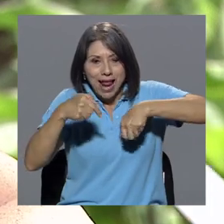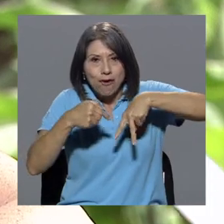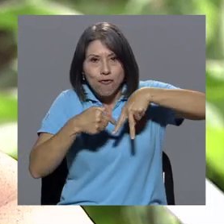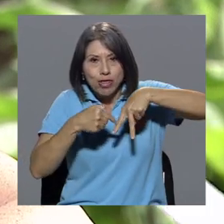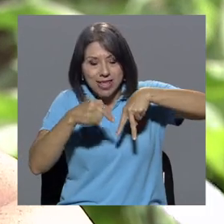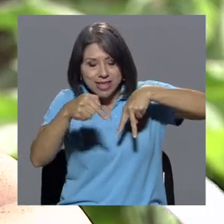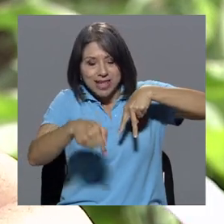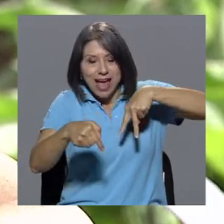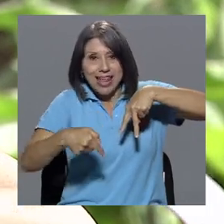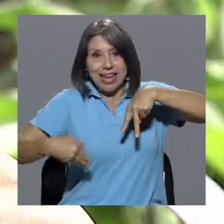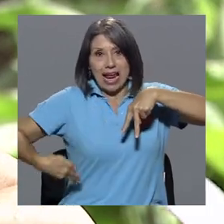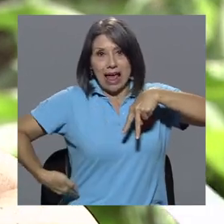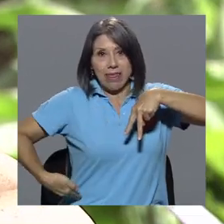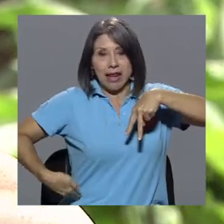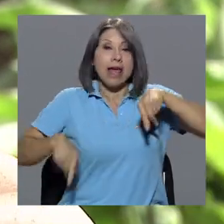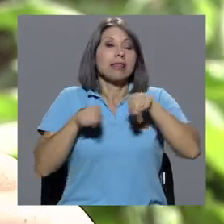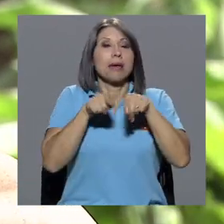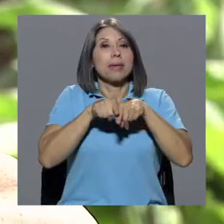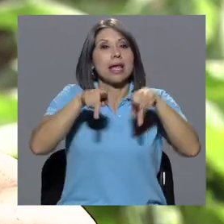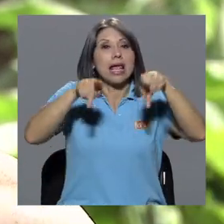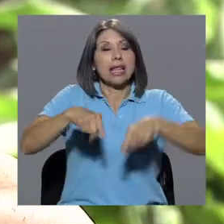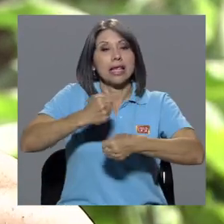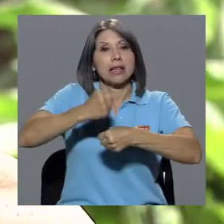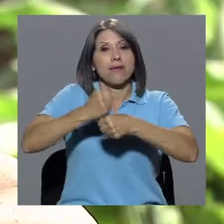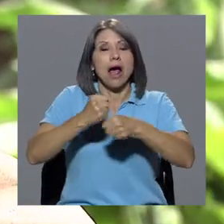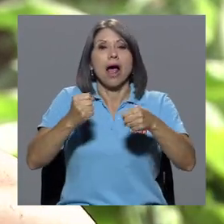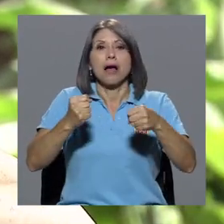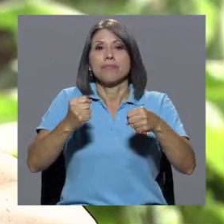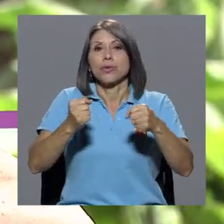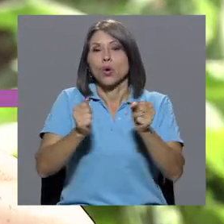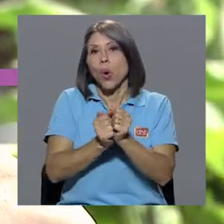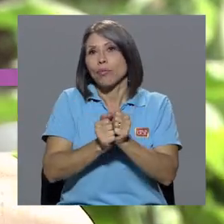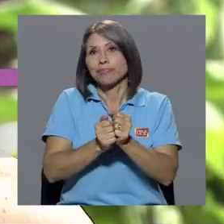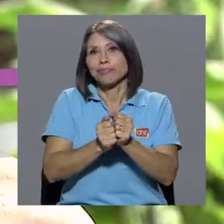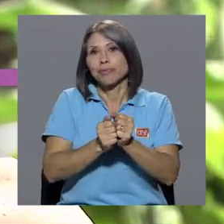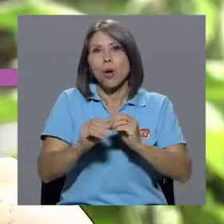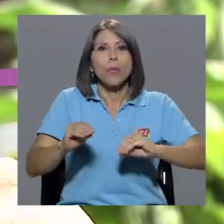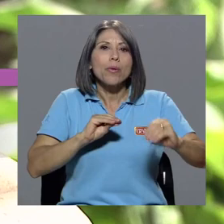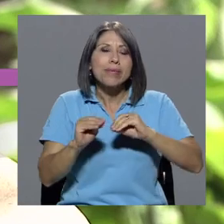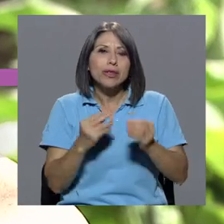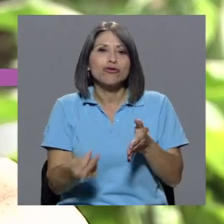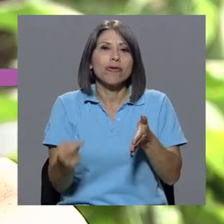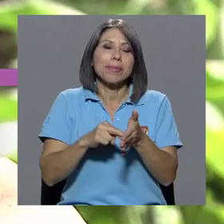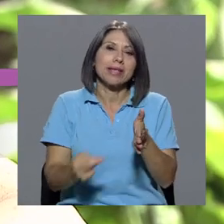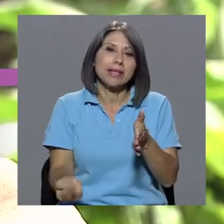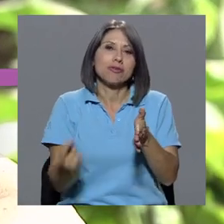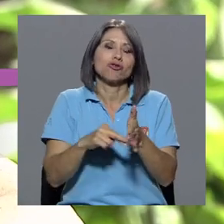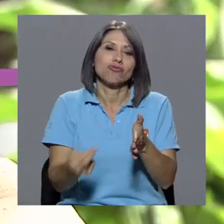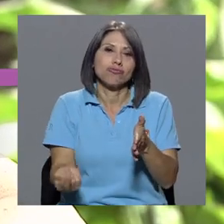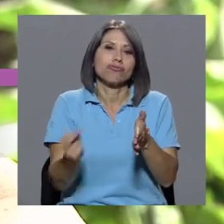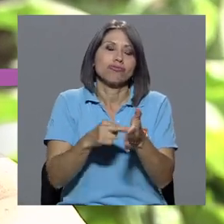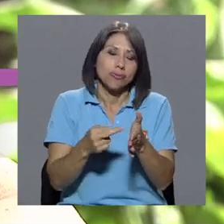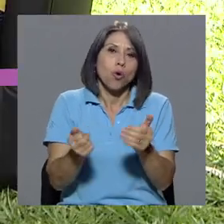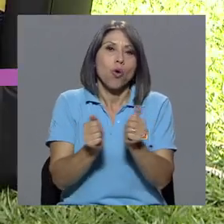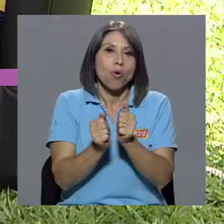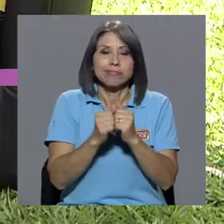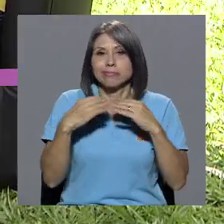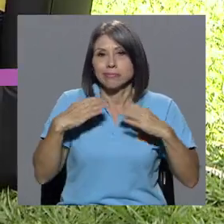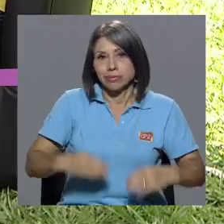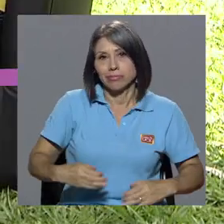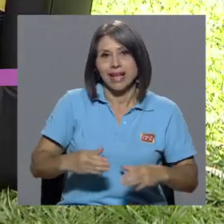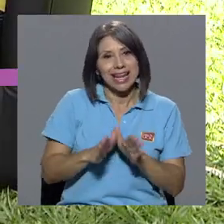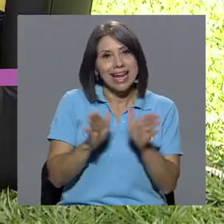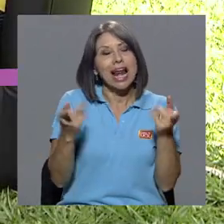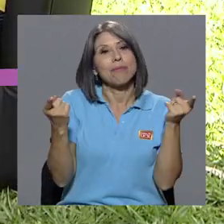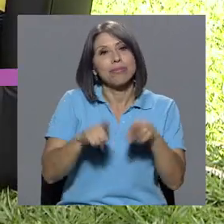y la cadera, y la gente pues que trabaja en forma con movimientos repetitivos con sus articulaciones en